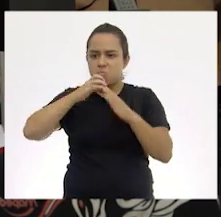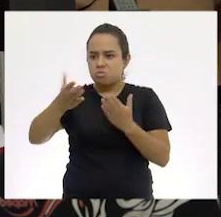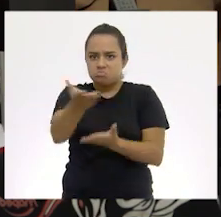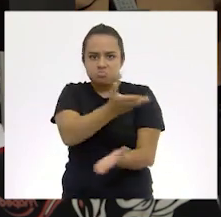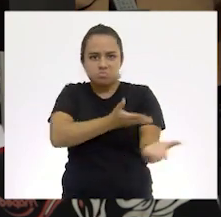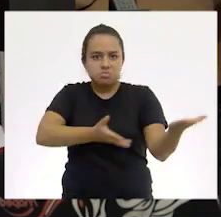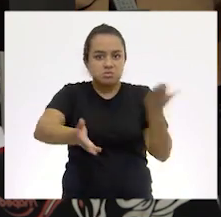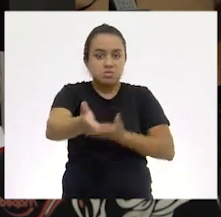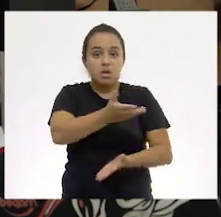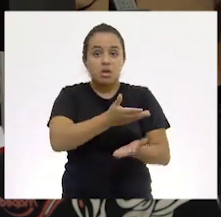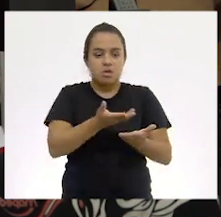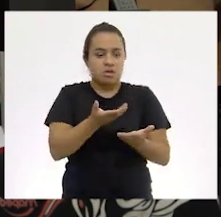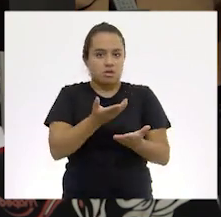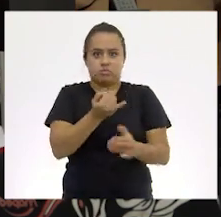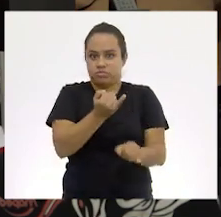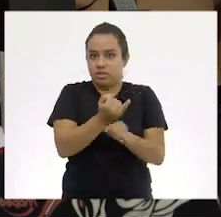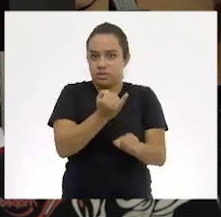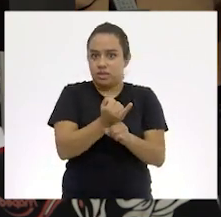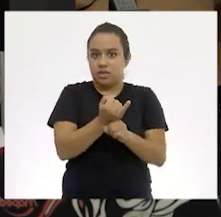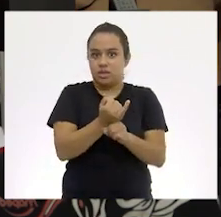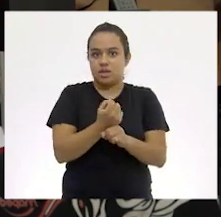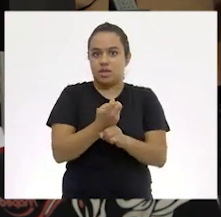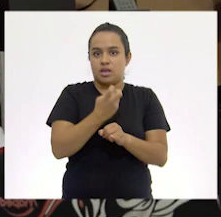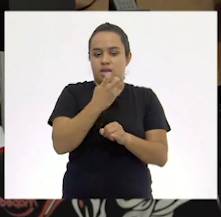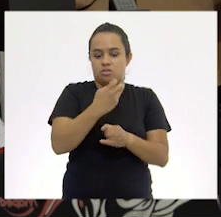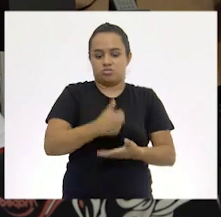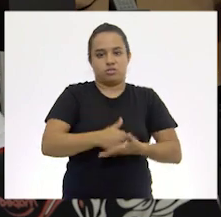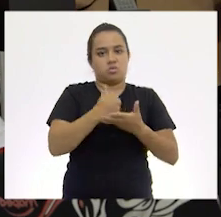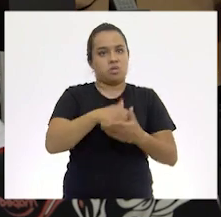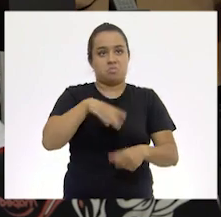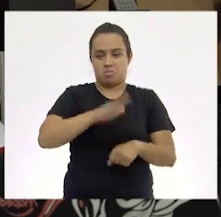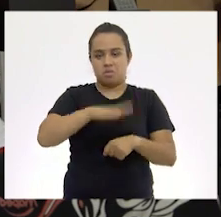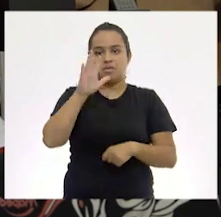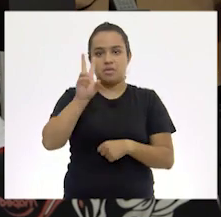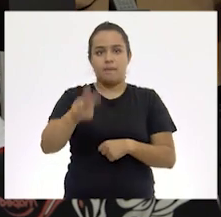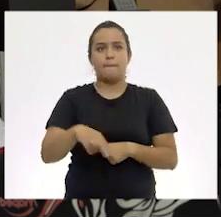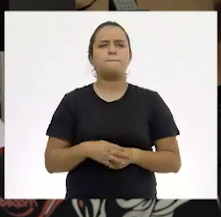pues por el medio del internet, que es lo que más nos está ayudando ahorita.